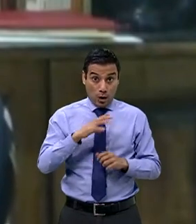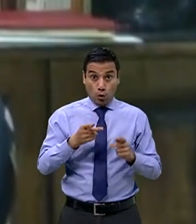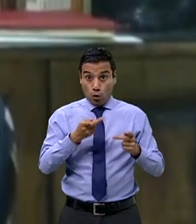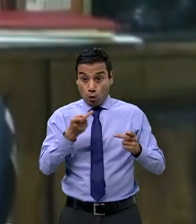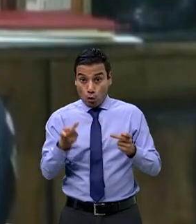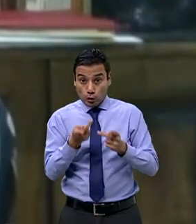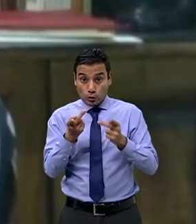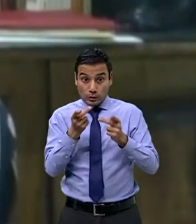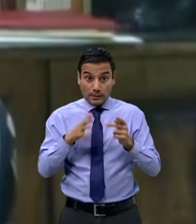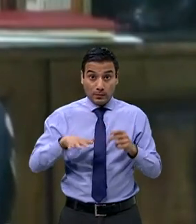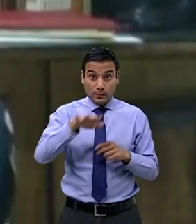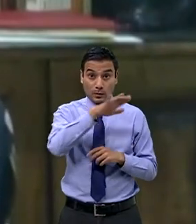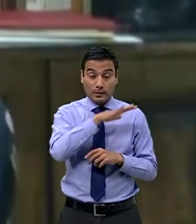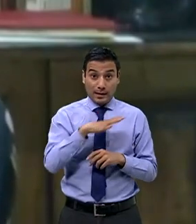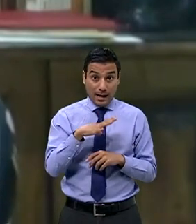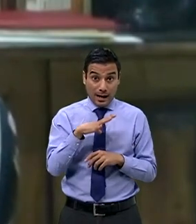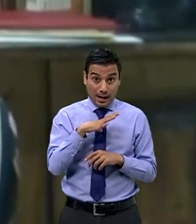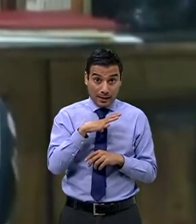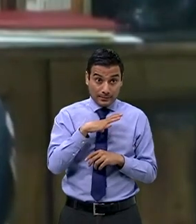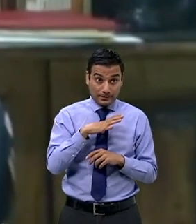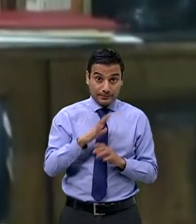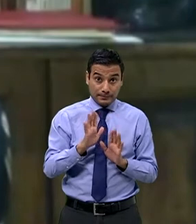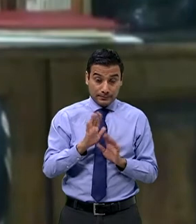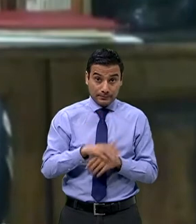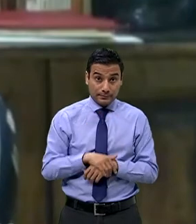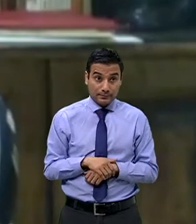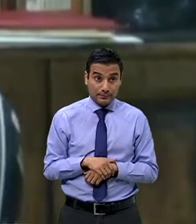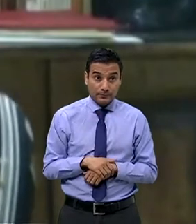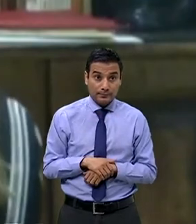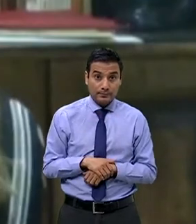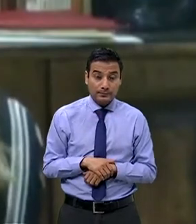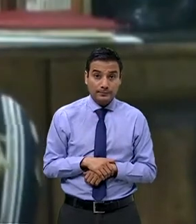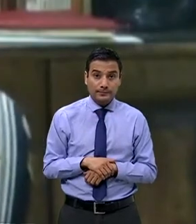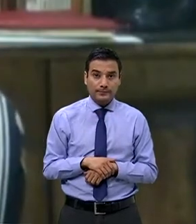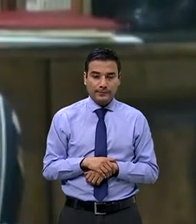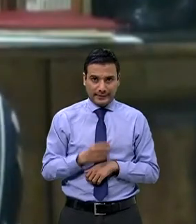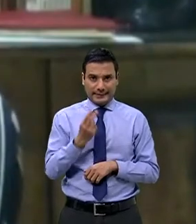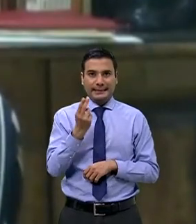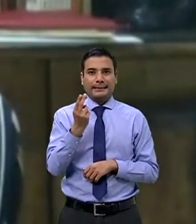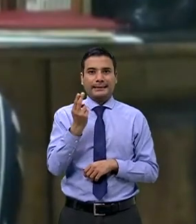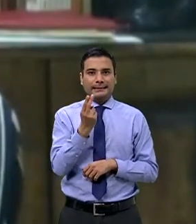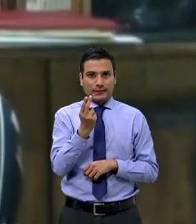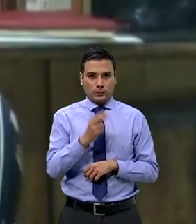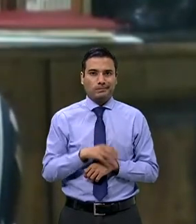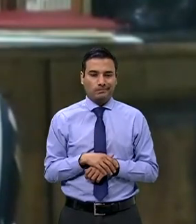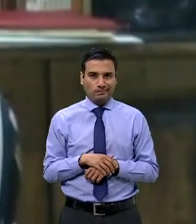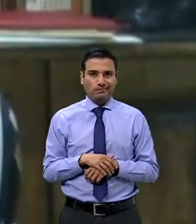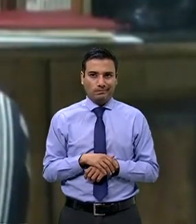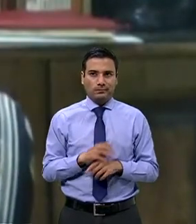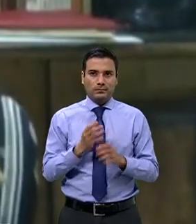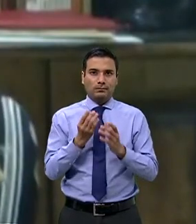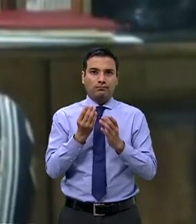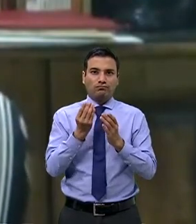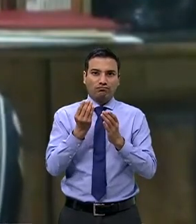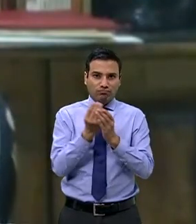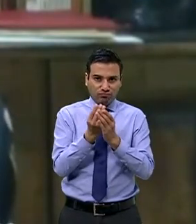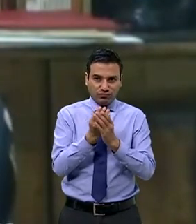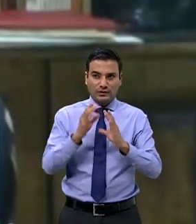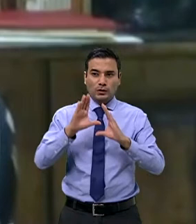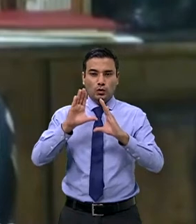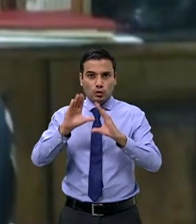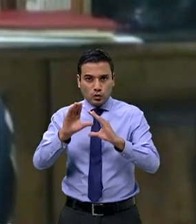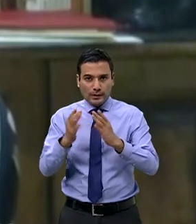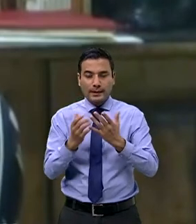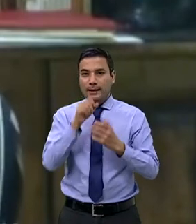este tipo de participa de procedimientos de participación ciudadana se va a capacitar a un funcionario y funcionará más se pondrá una